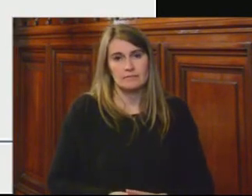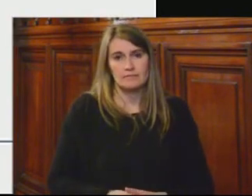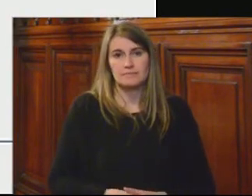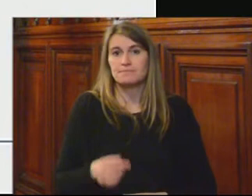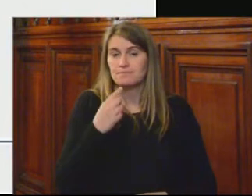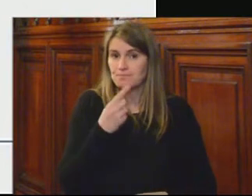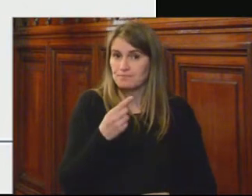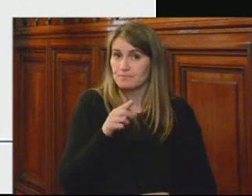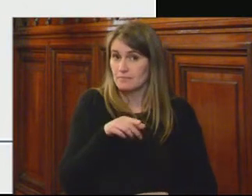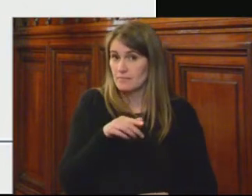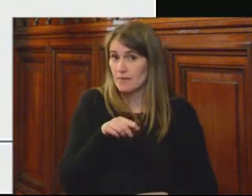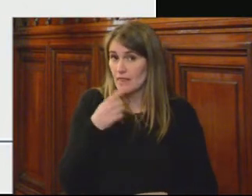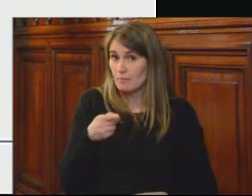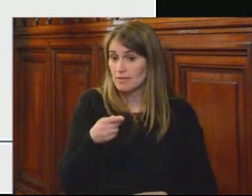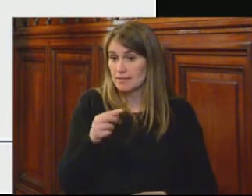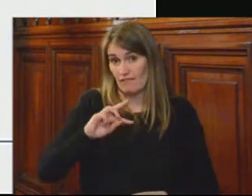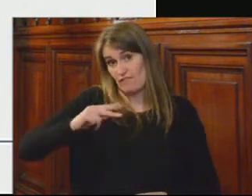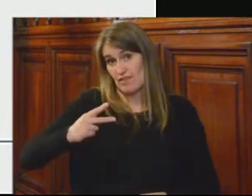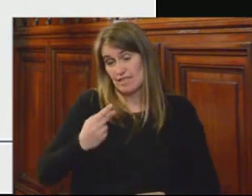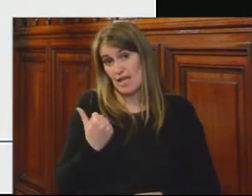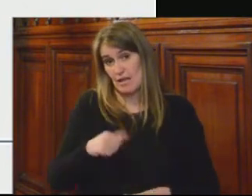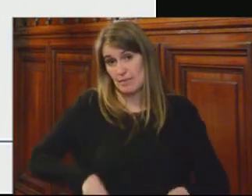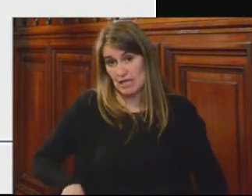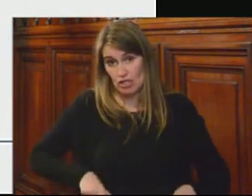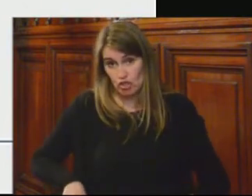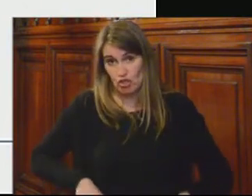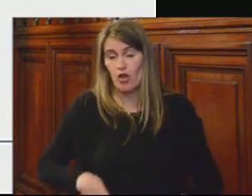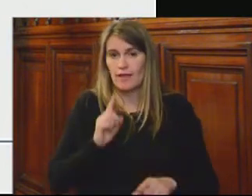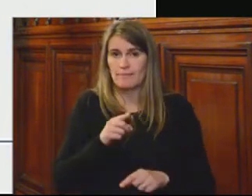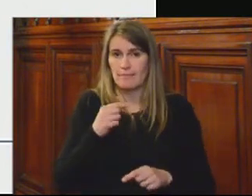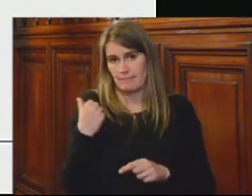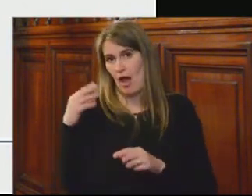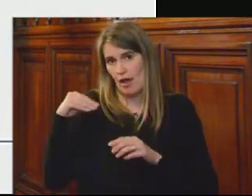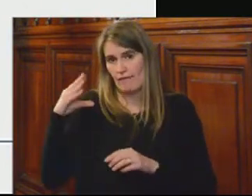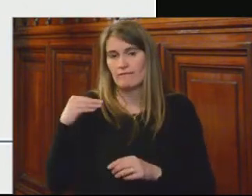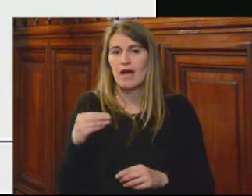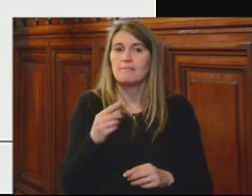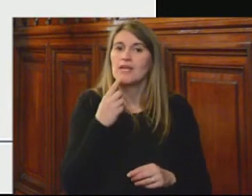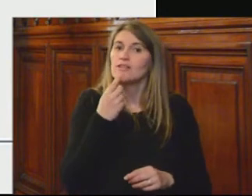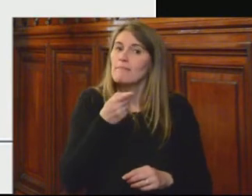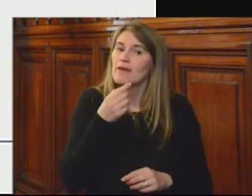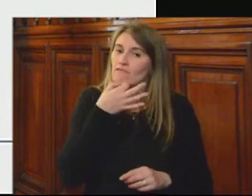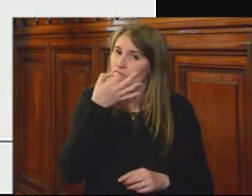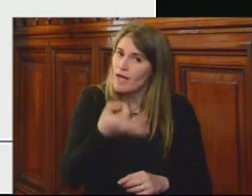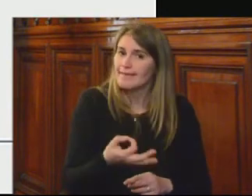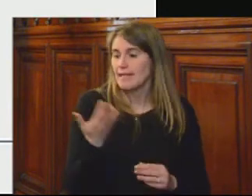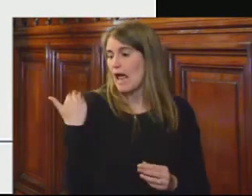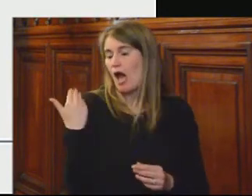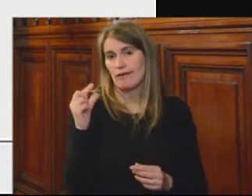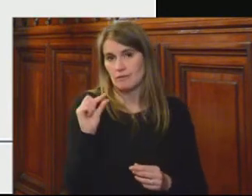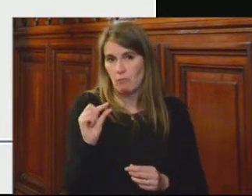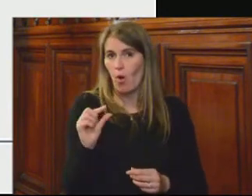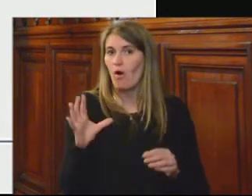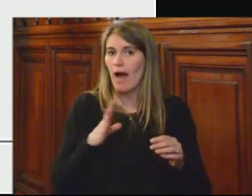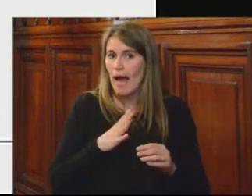palabra al viceministro, no podemos dejar de referirnos, presidente y comisionado, a las recientes